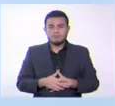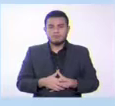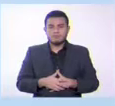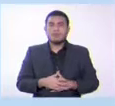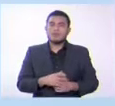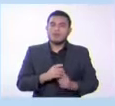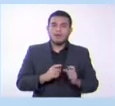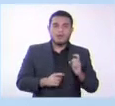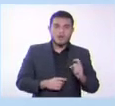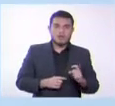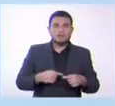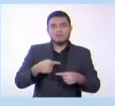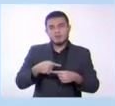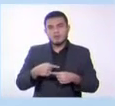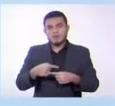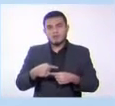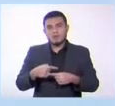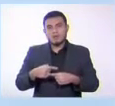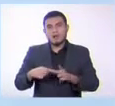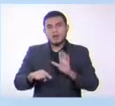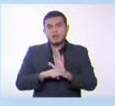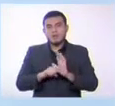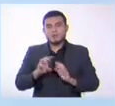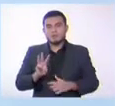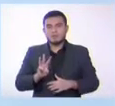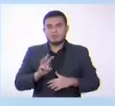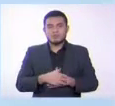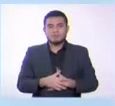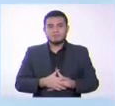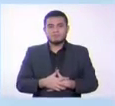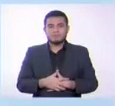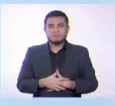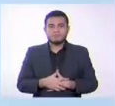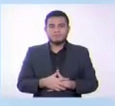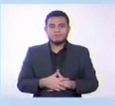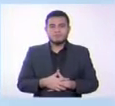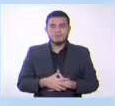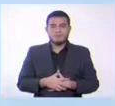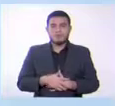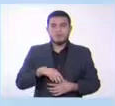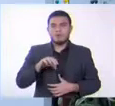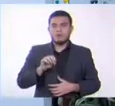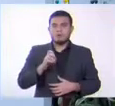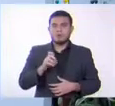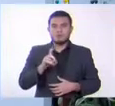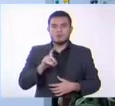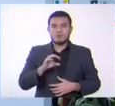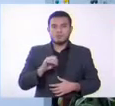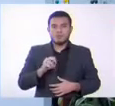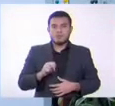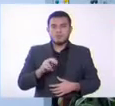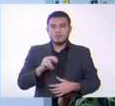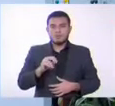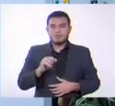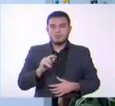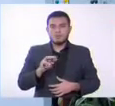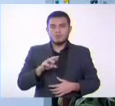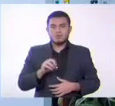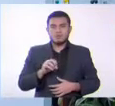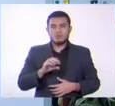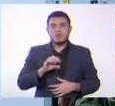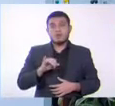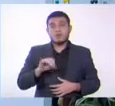X es igual a -3. Y el estado de oxidación del nitrógeno en este ion es